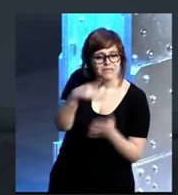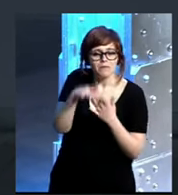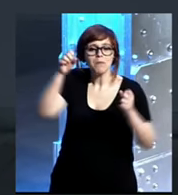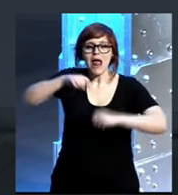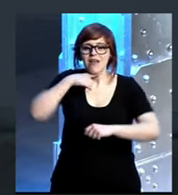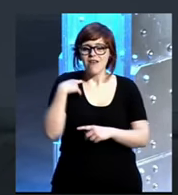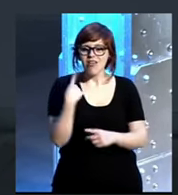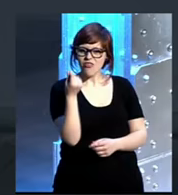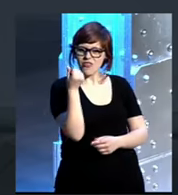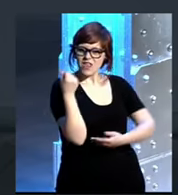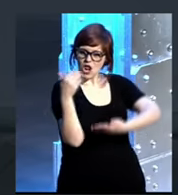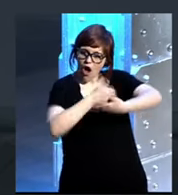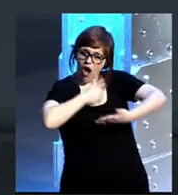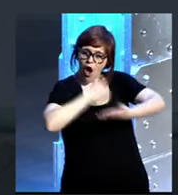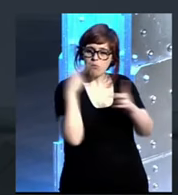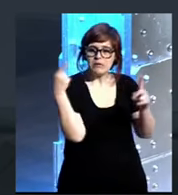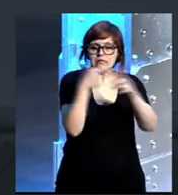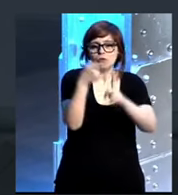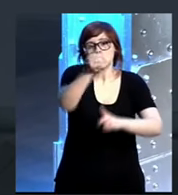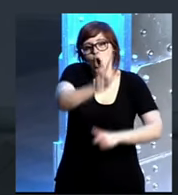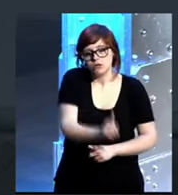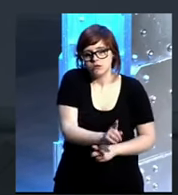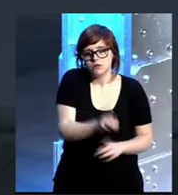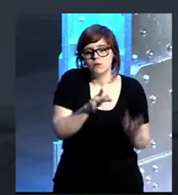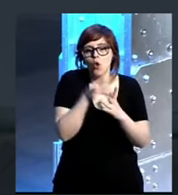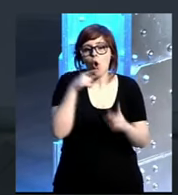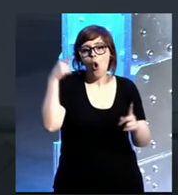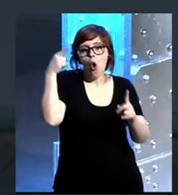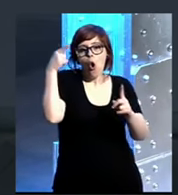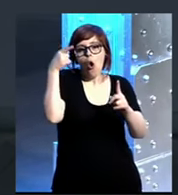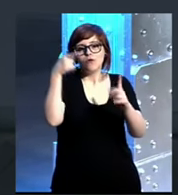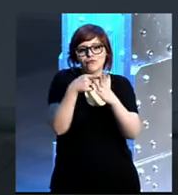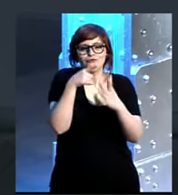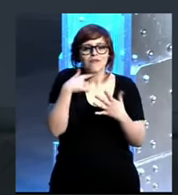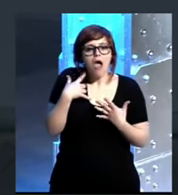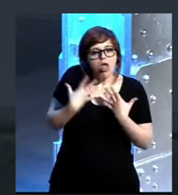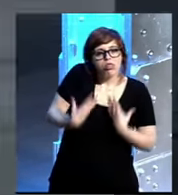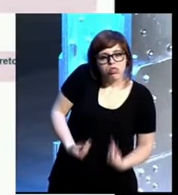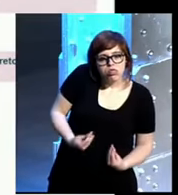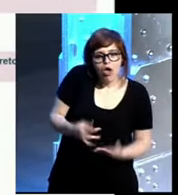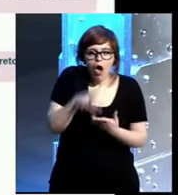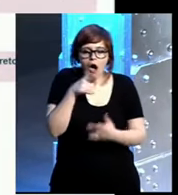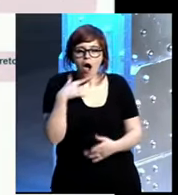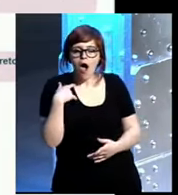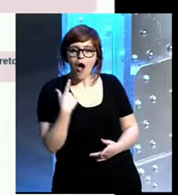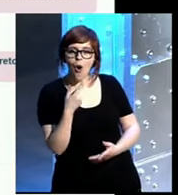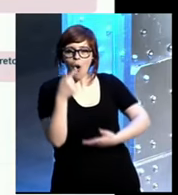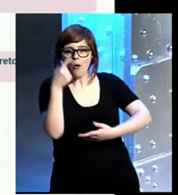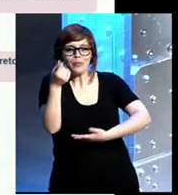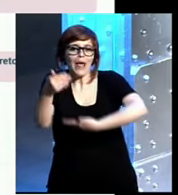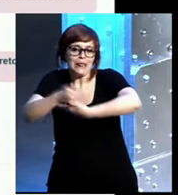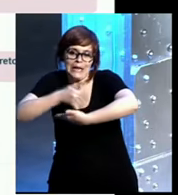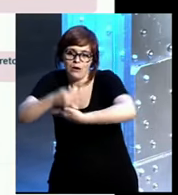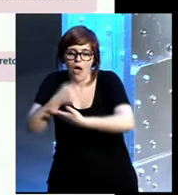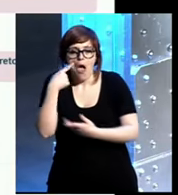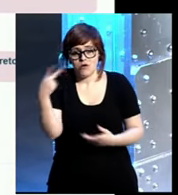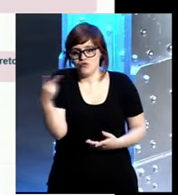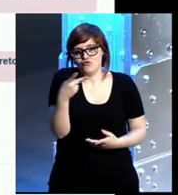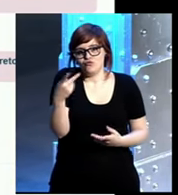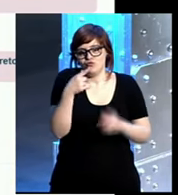lo que no estoy aquí es para perder sistemáticamente dinero. El lucro y el luto no están reñidos. pero creo que pudieran estar reñidos. Y en última